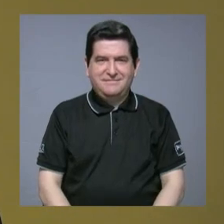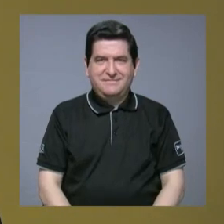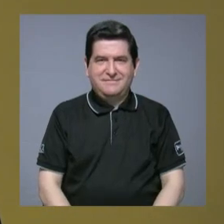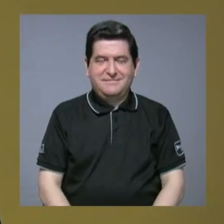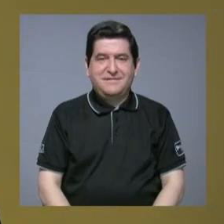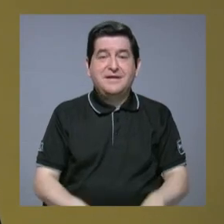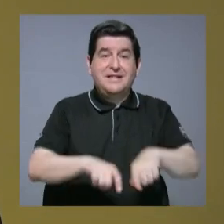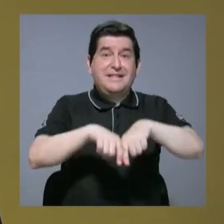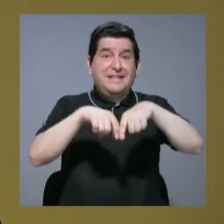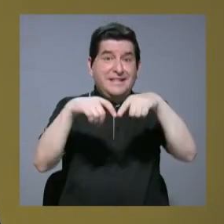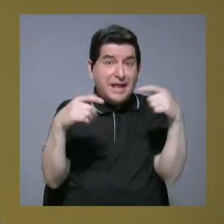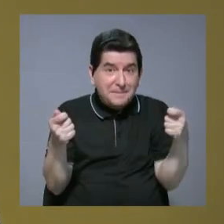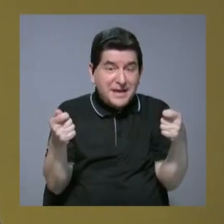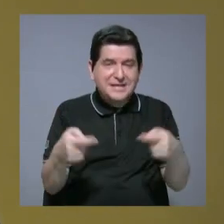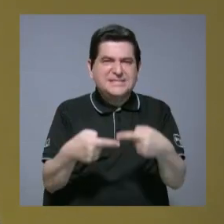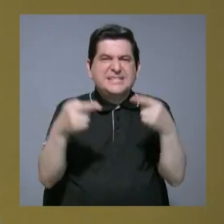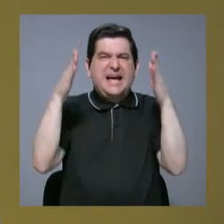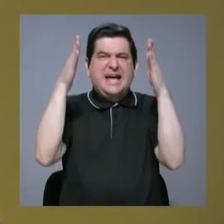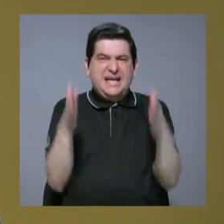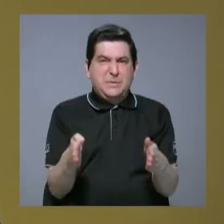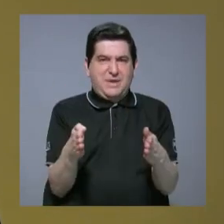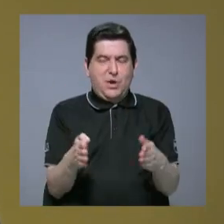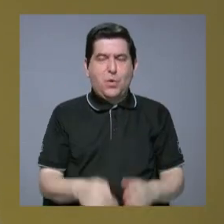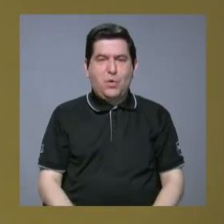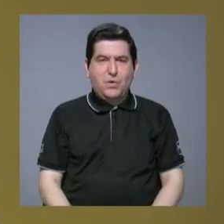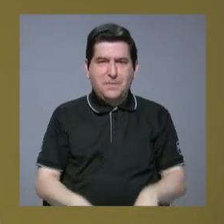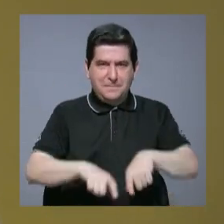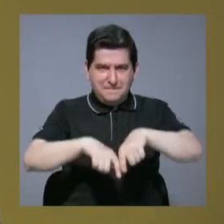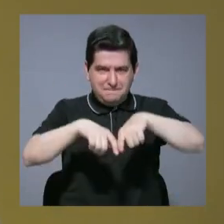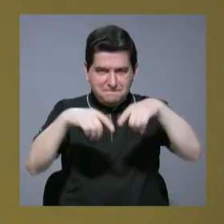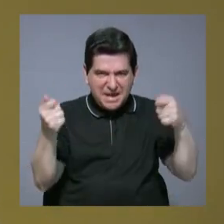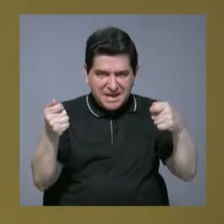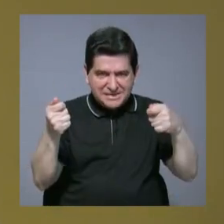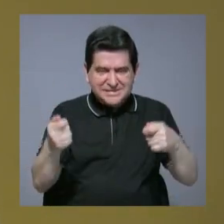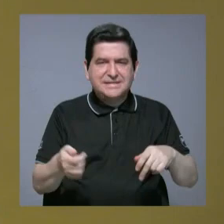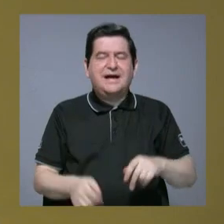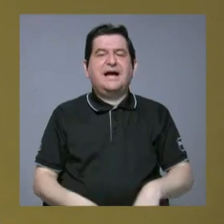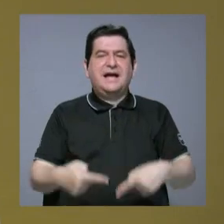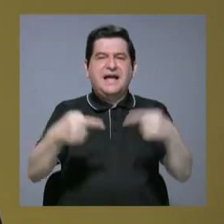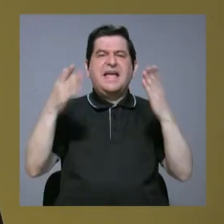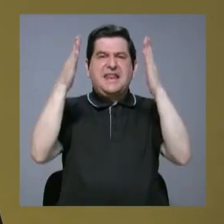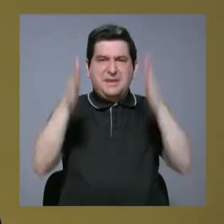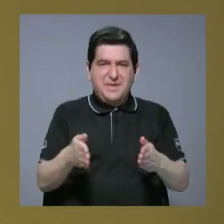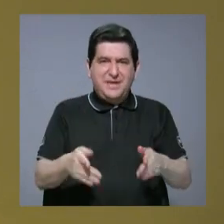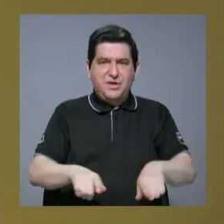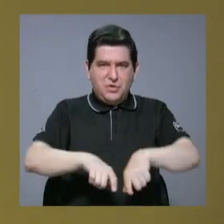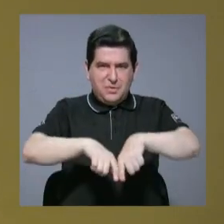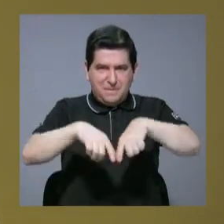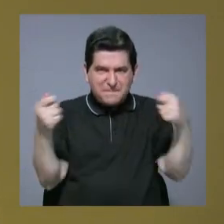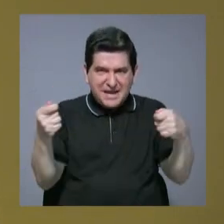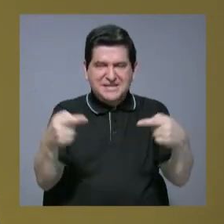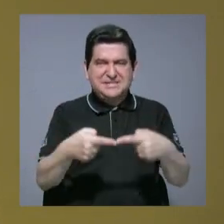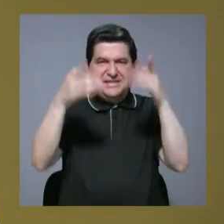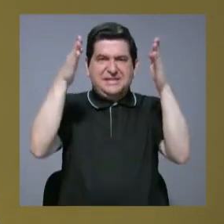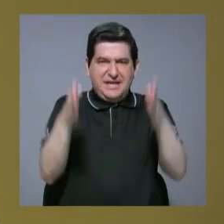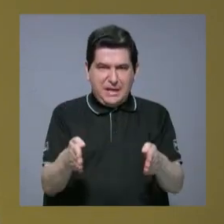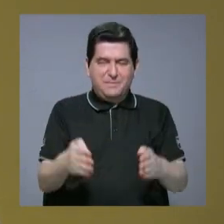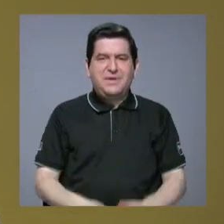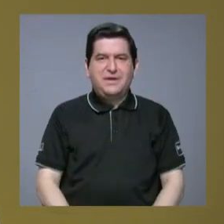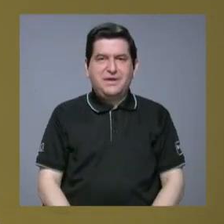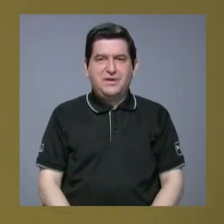la prensa es el enemigo, la prensa es el enemigo, la prensa es el enemigo,